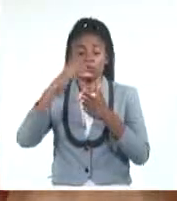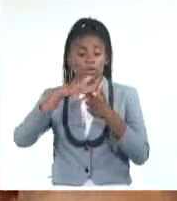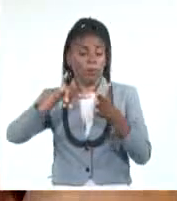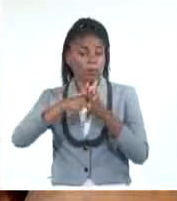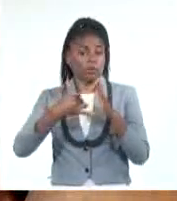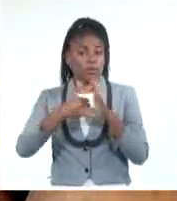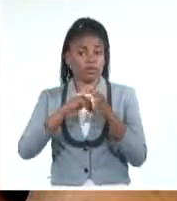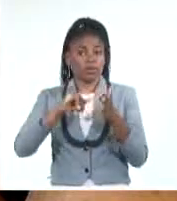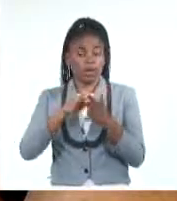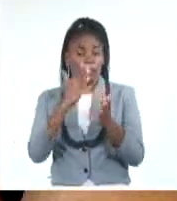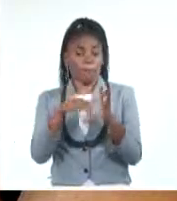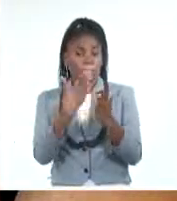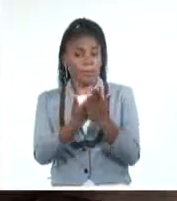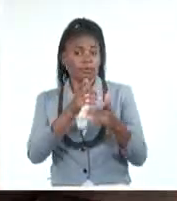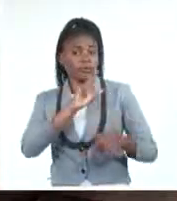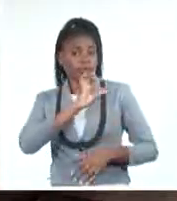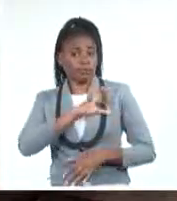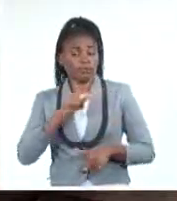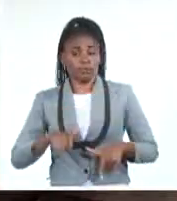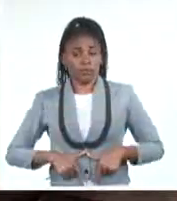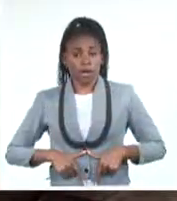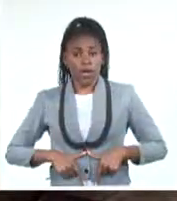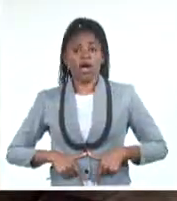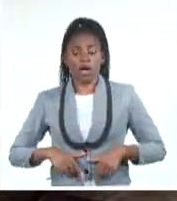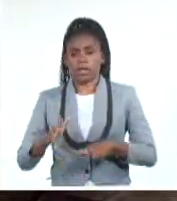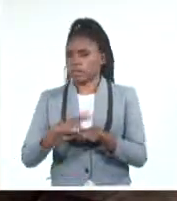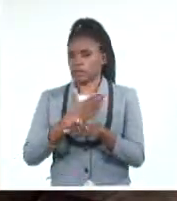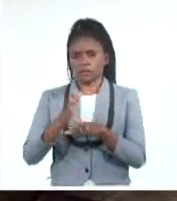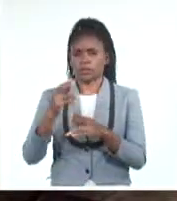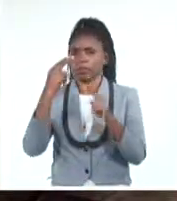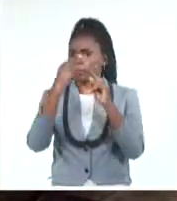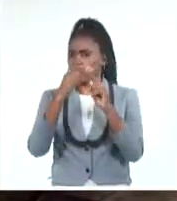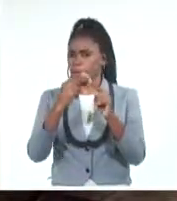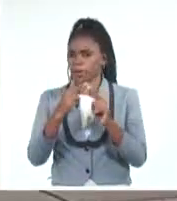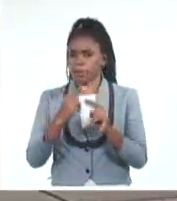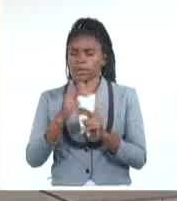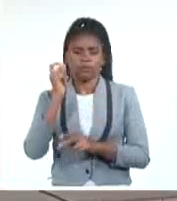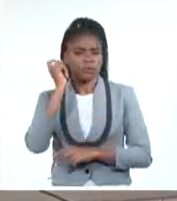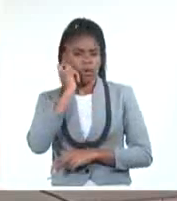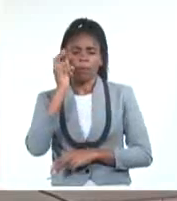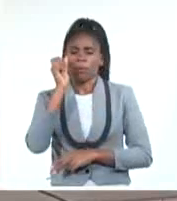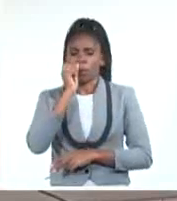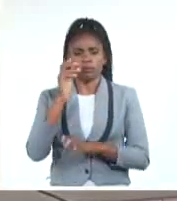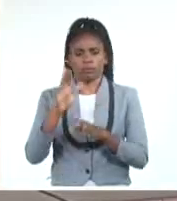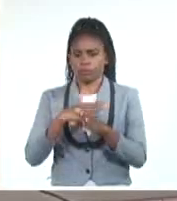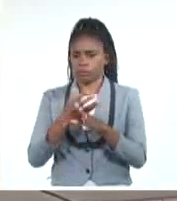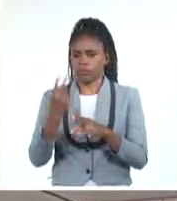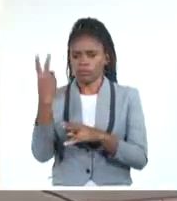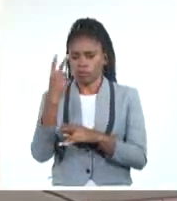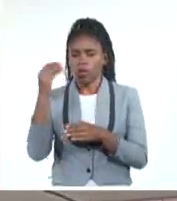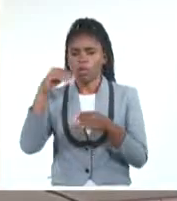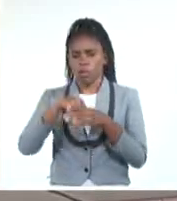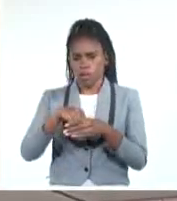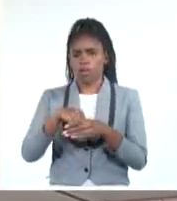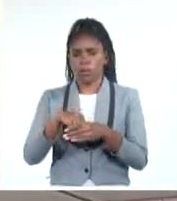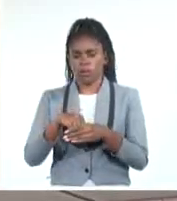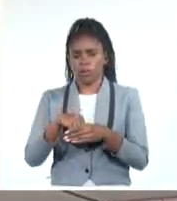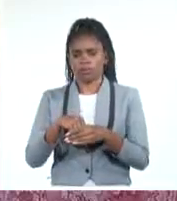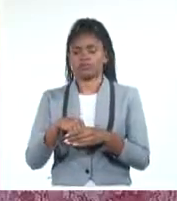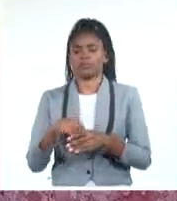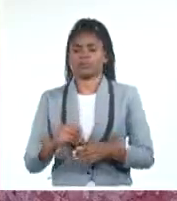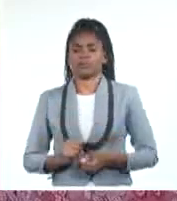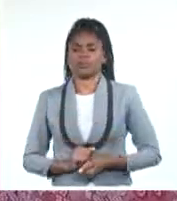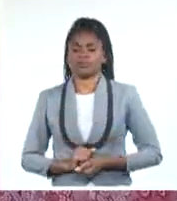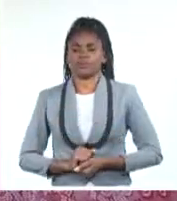candidatura, resultaron nominados Mayixi del Toro Fonseca, quien se desempeña como miembro del Buró de la Asociación Nacional de Agricultores Pequeños en el